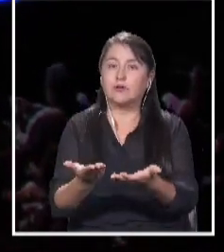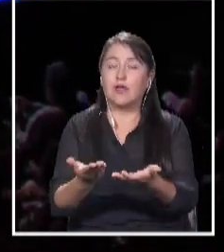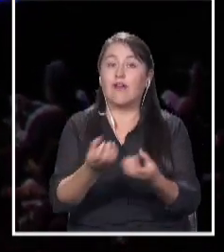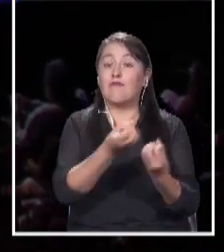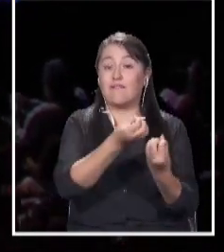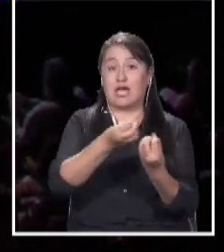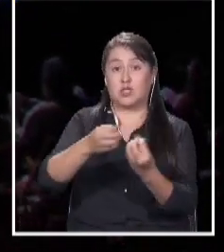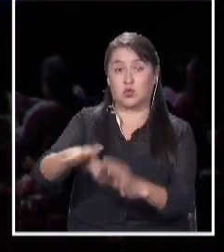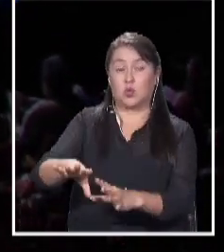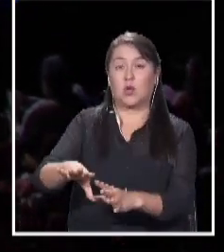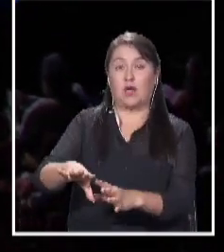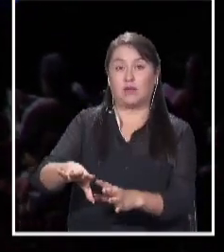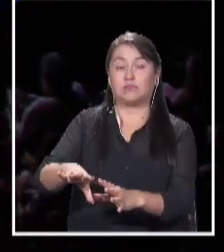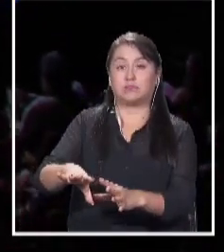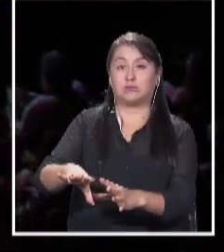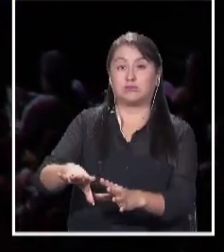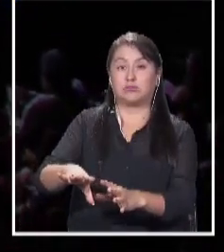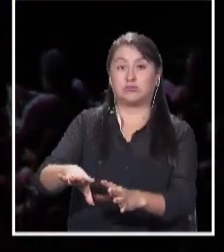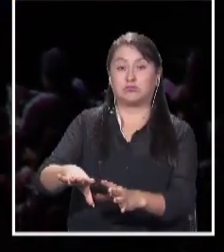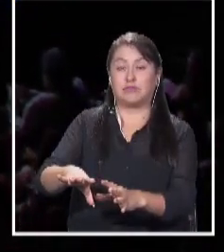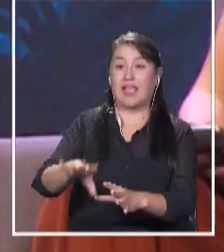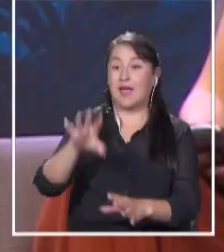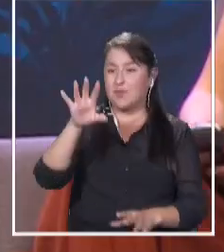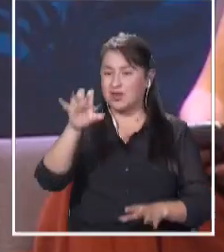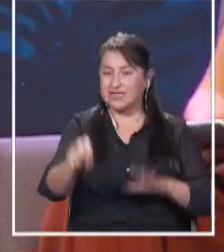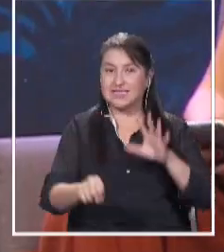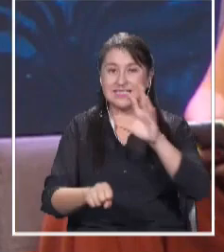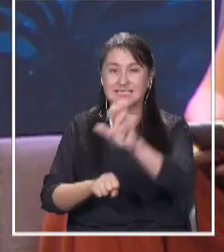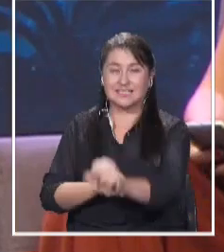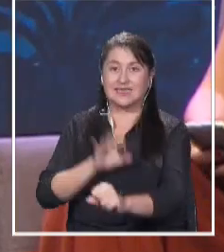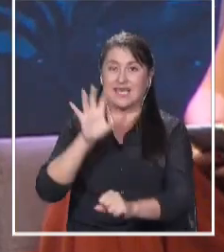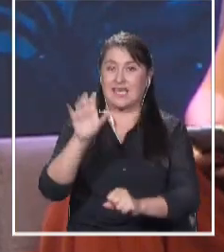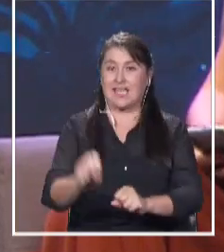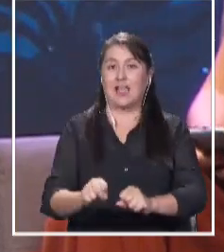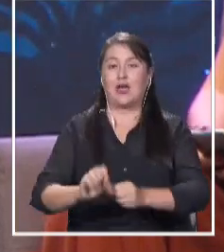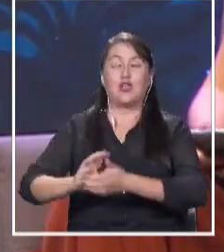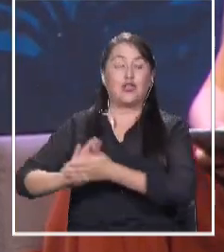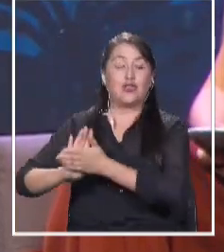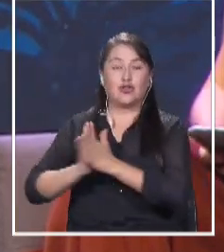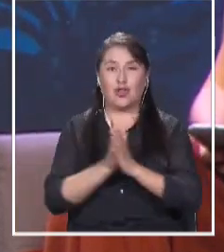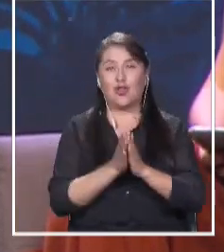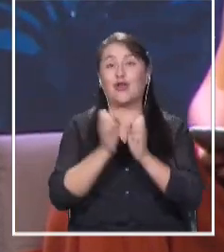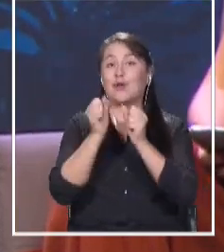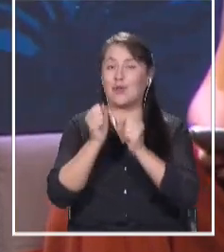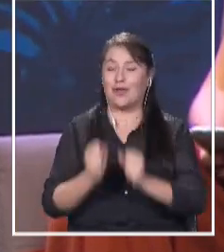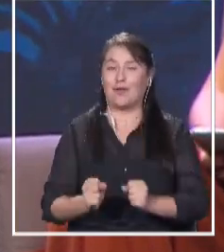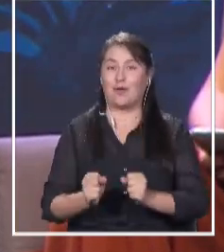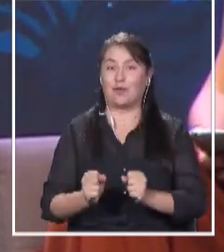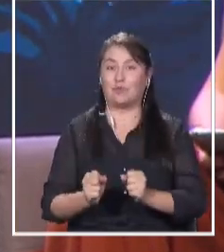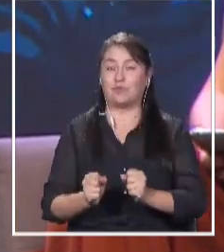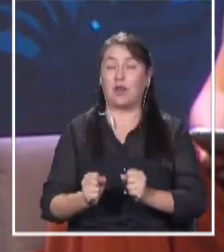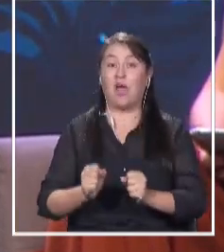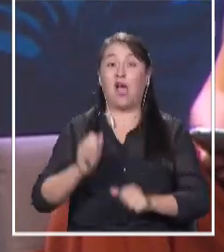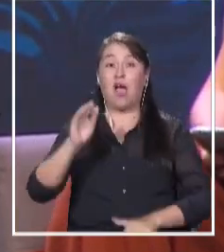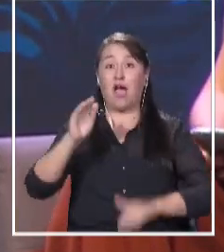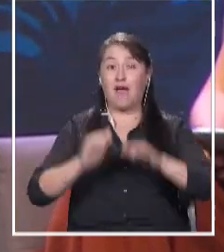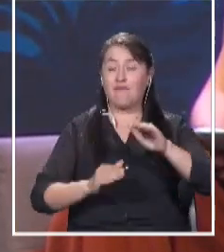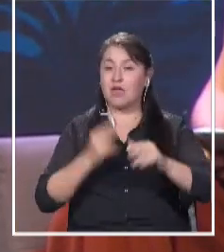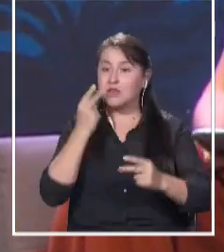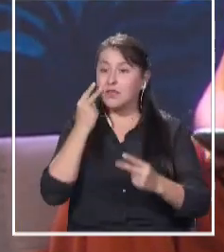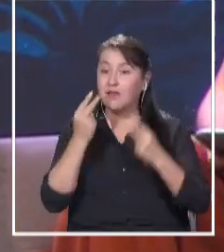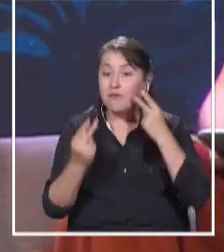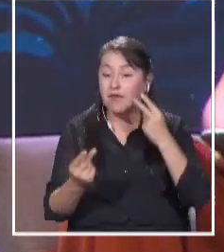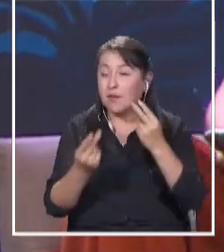basura, hemos extraído todo lo que hemos podido. Y lo único que a veces vemos en el océano es